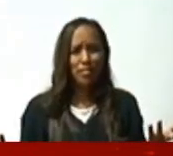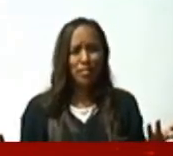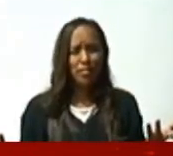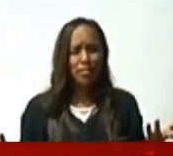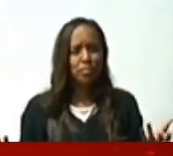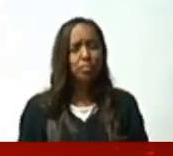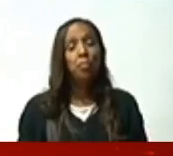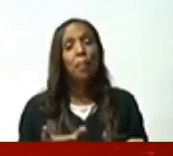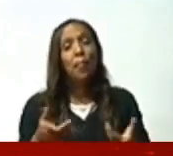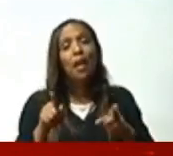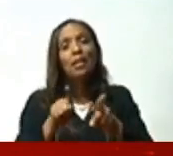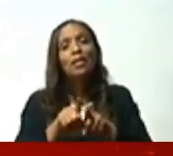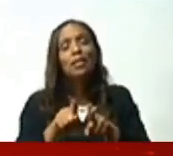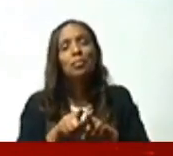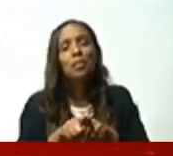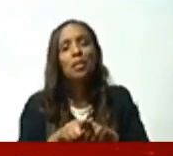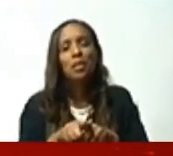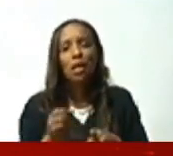ahí.